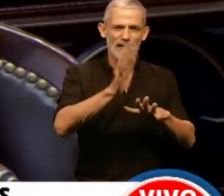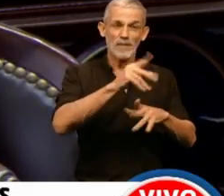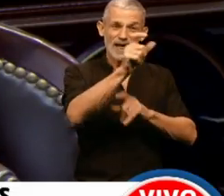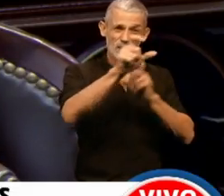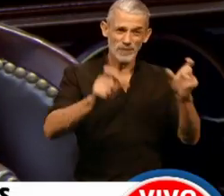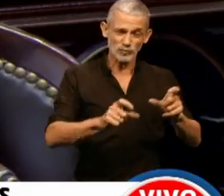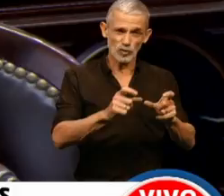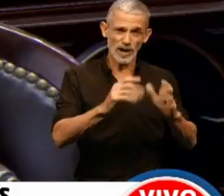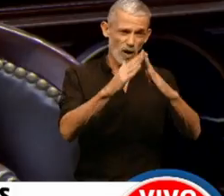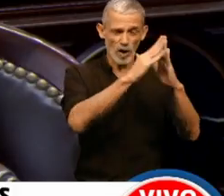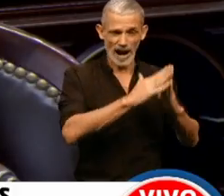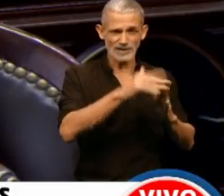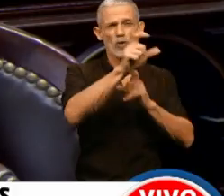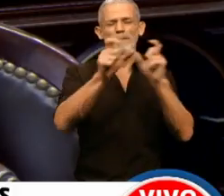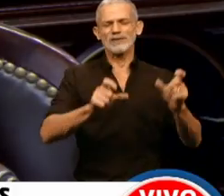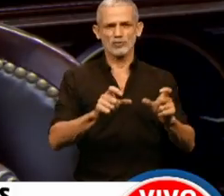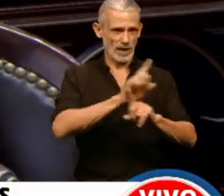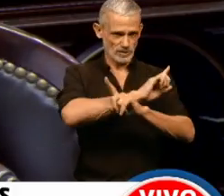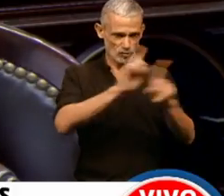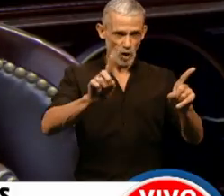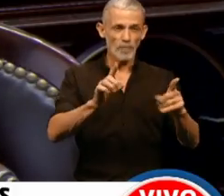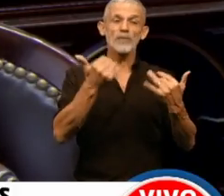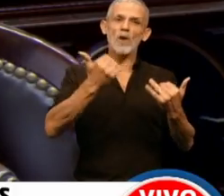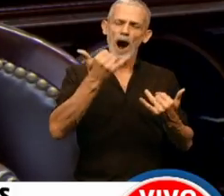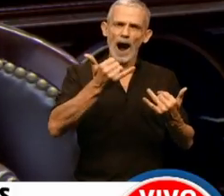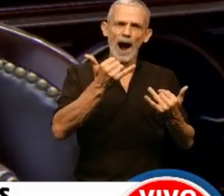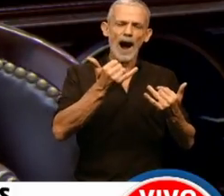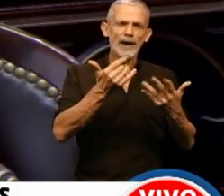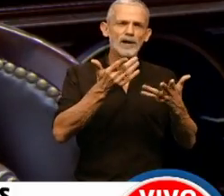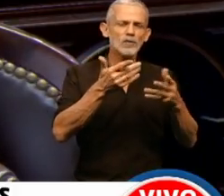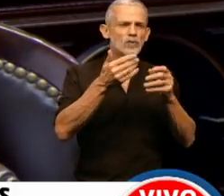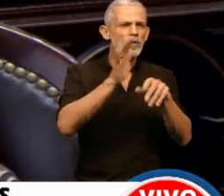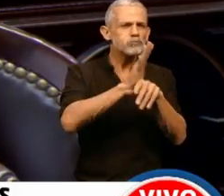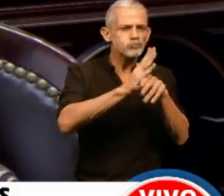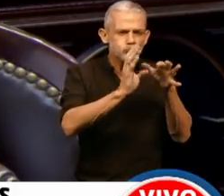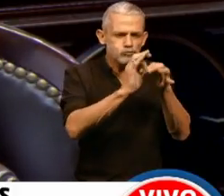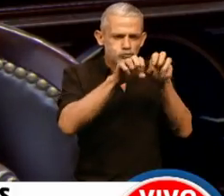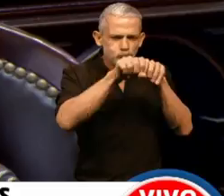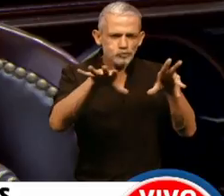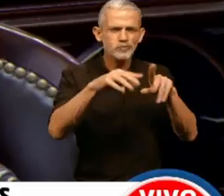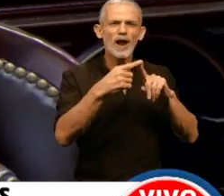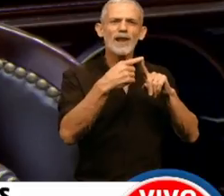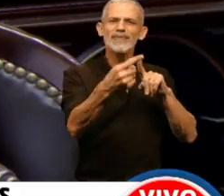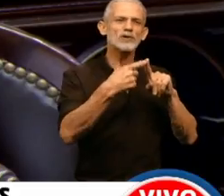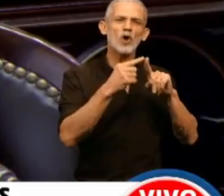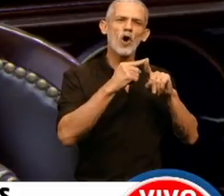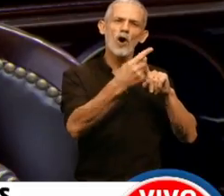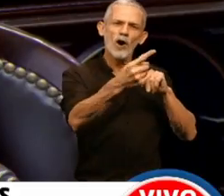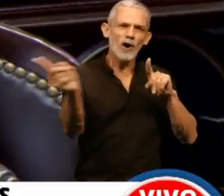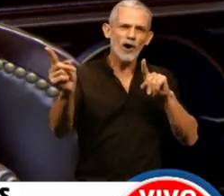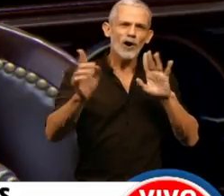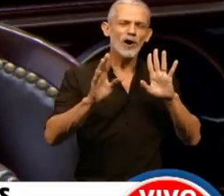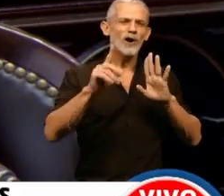usuarios o de personas porque hay un efecto una externalidad un efecto indirecto que es